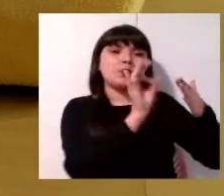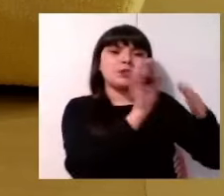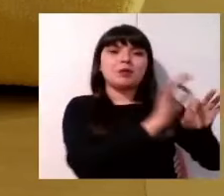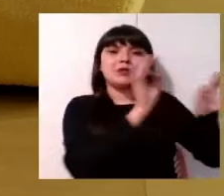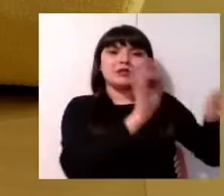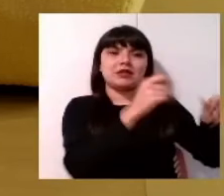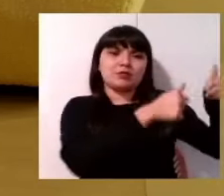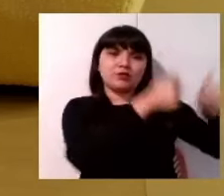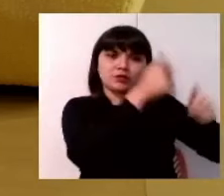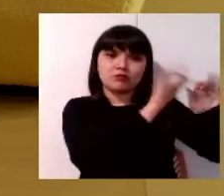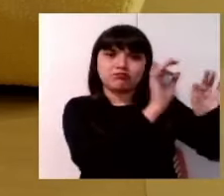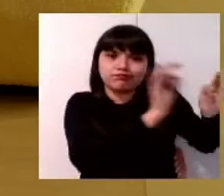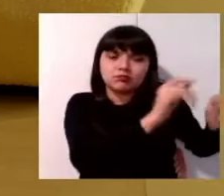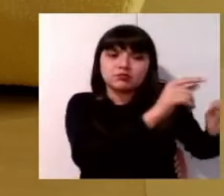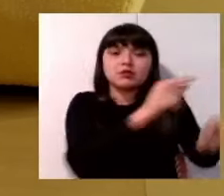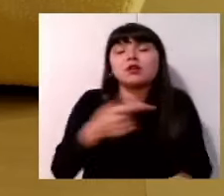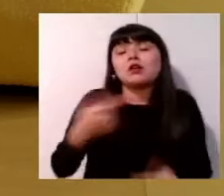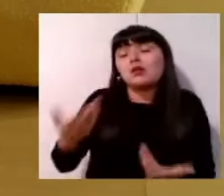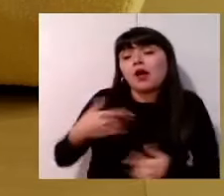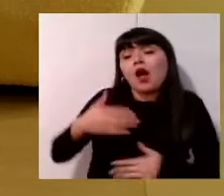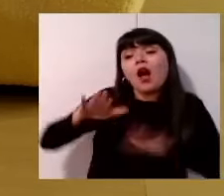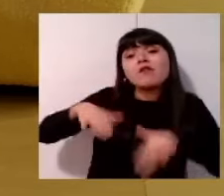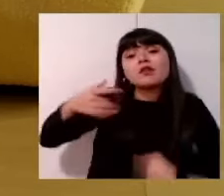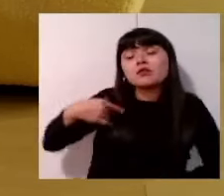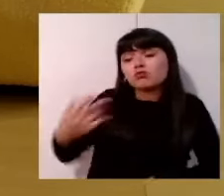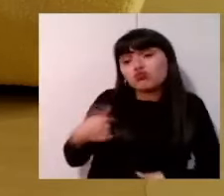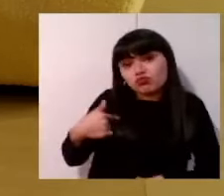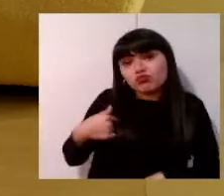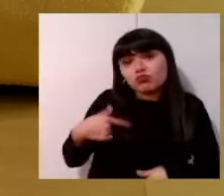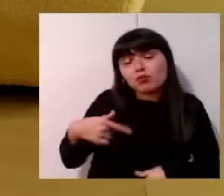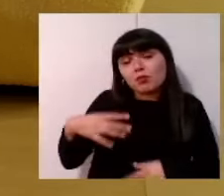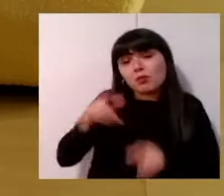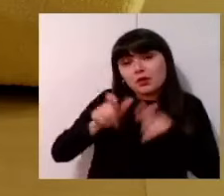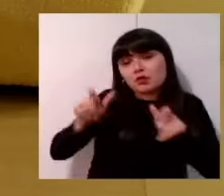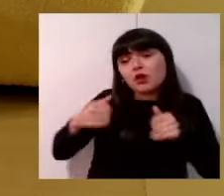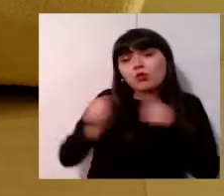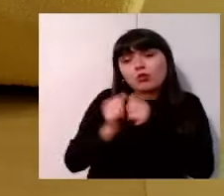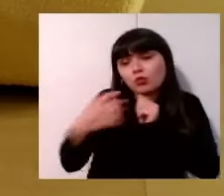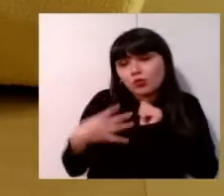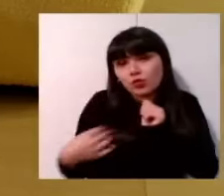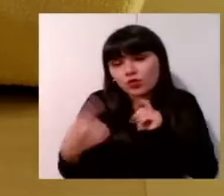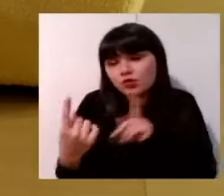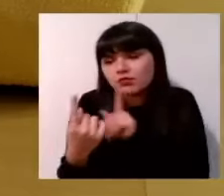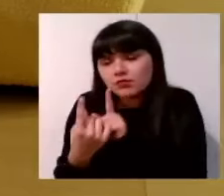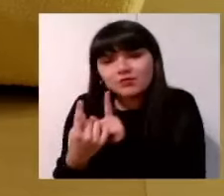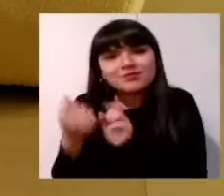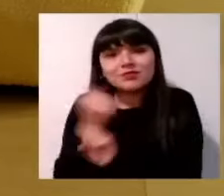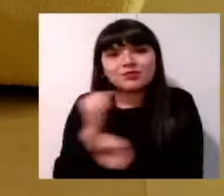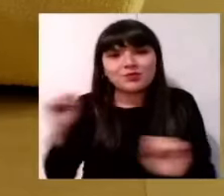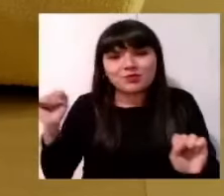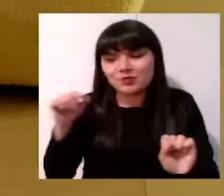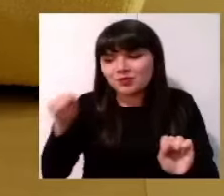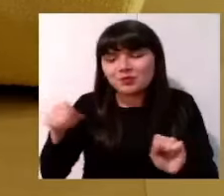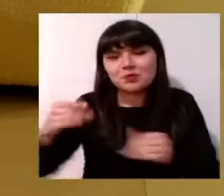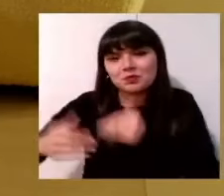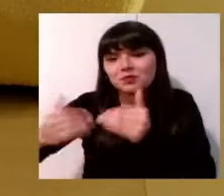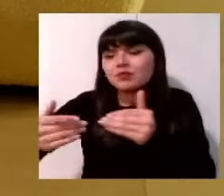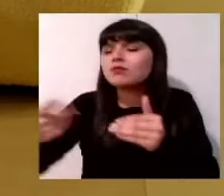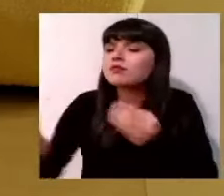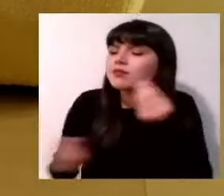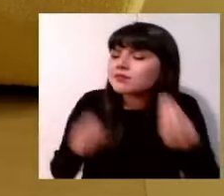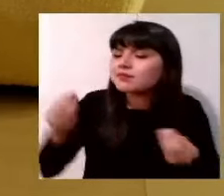solucionar uno escuchando a ese hijo, poniendo atención a lo que le pasa, evaluando qué está pasando en el colegio, en la